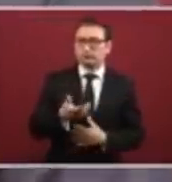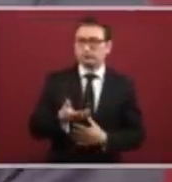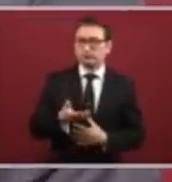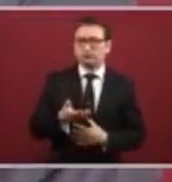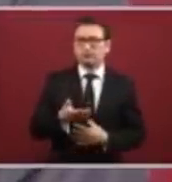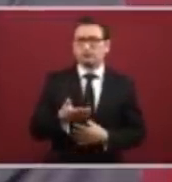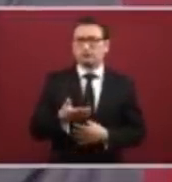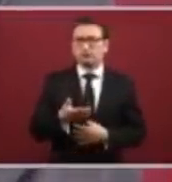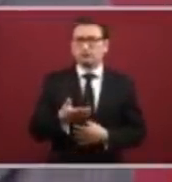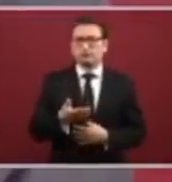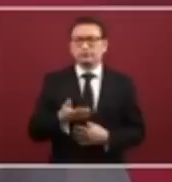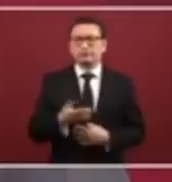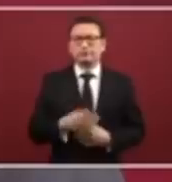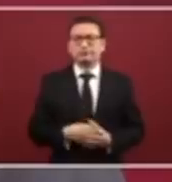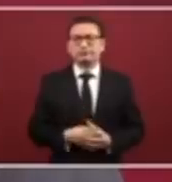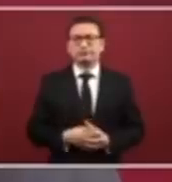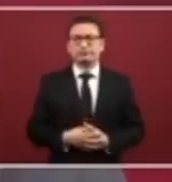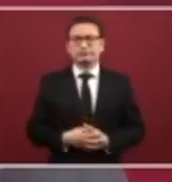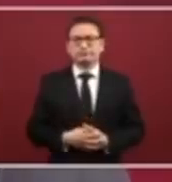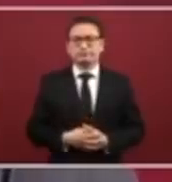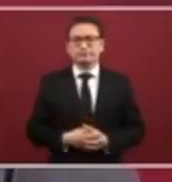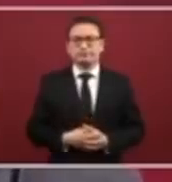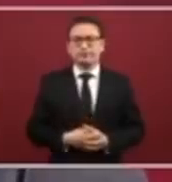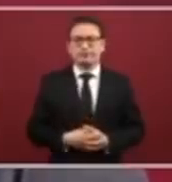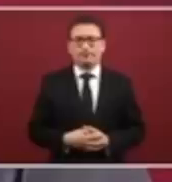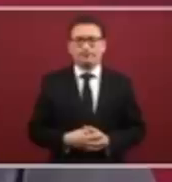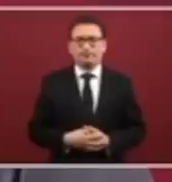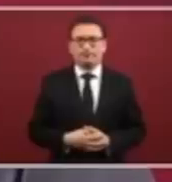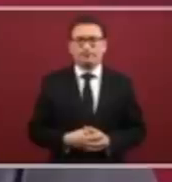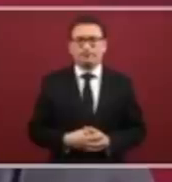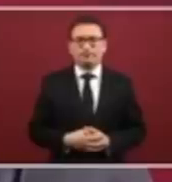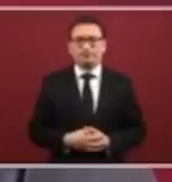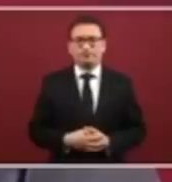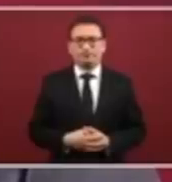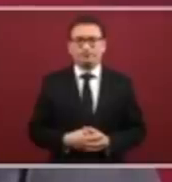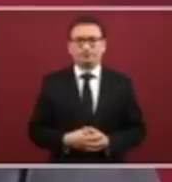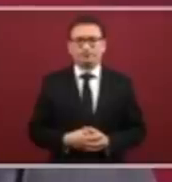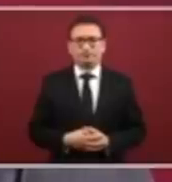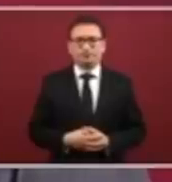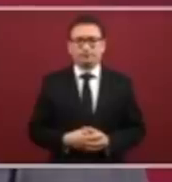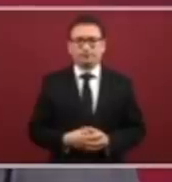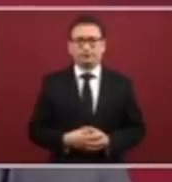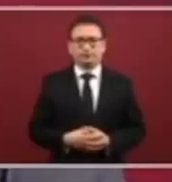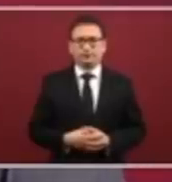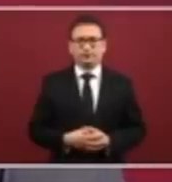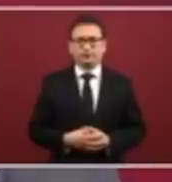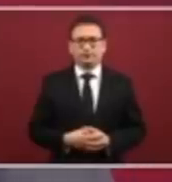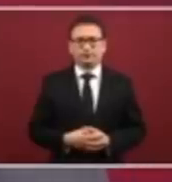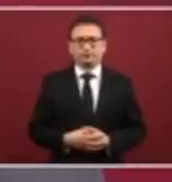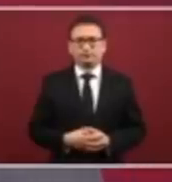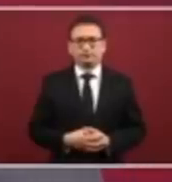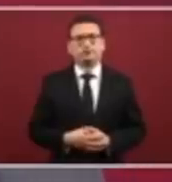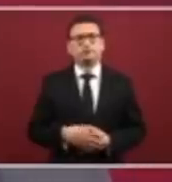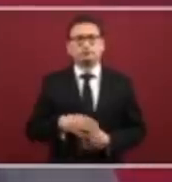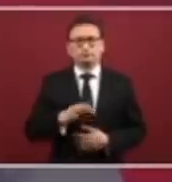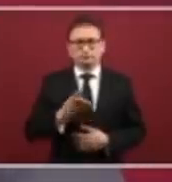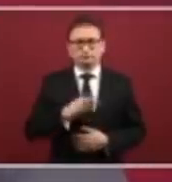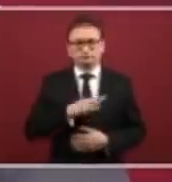se está presentando es que no se ha logrado un acuerdo comercial entre Estados Unidos y